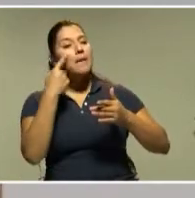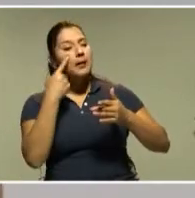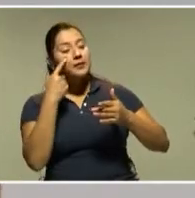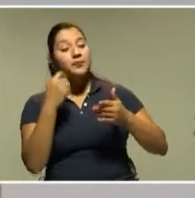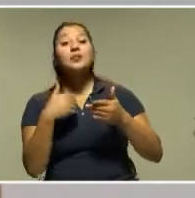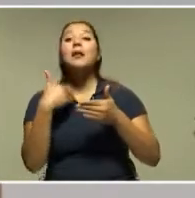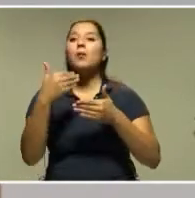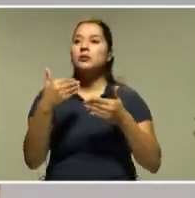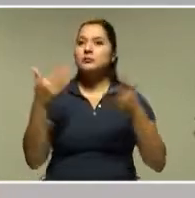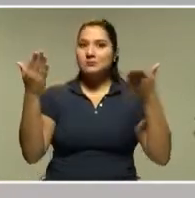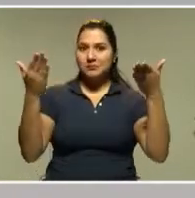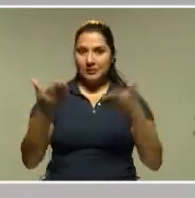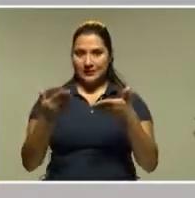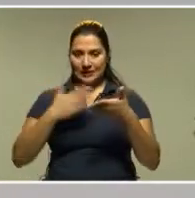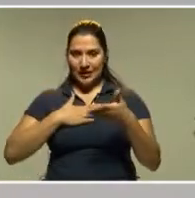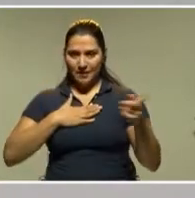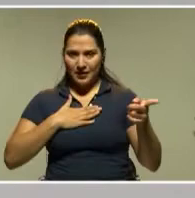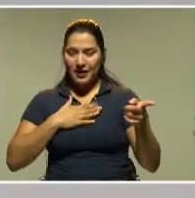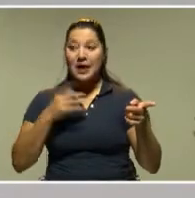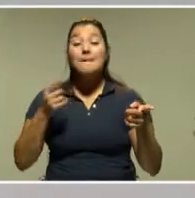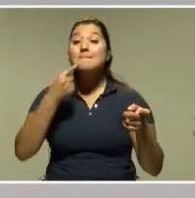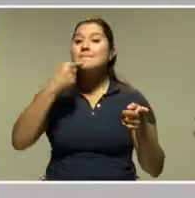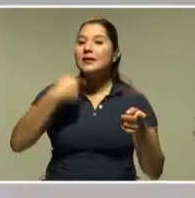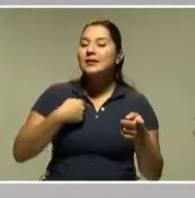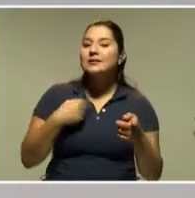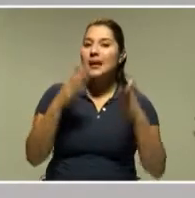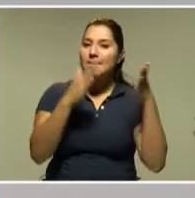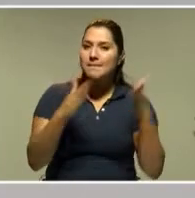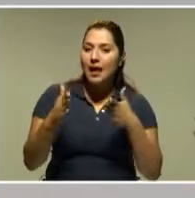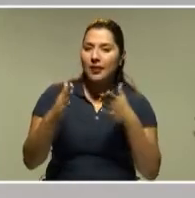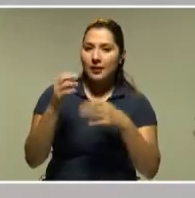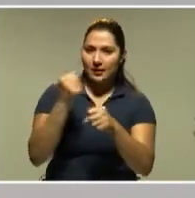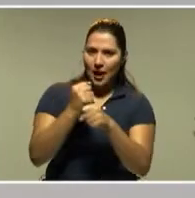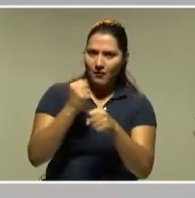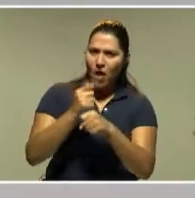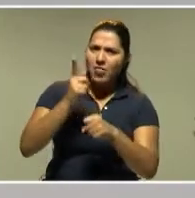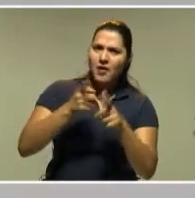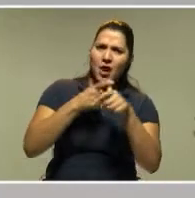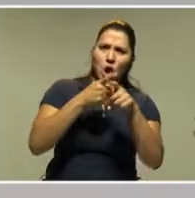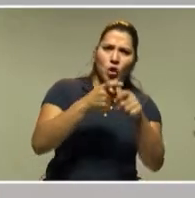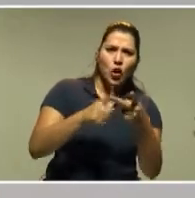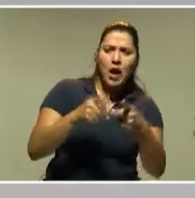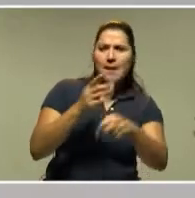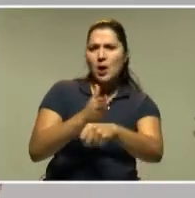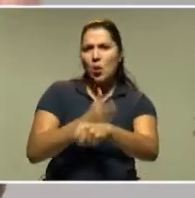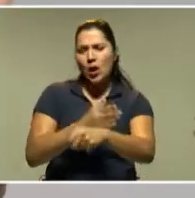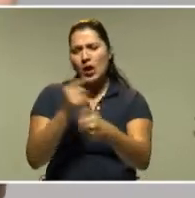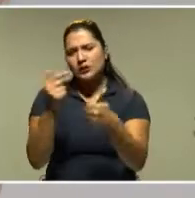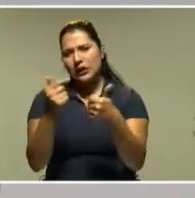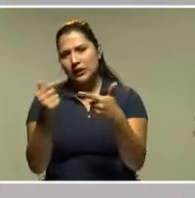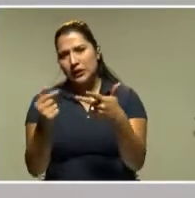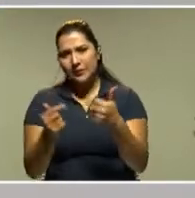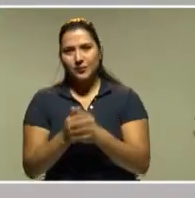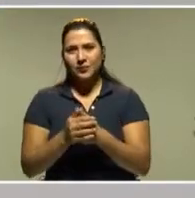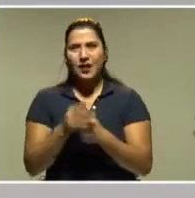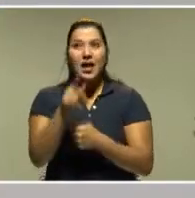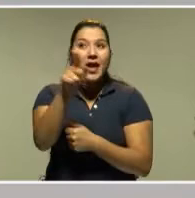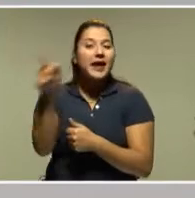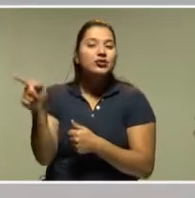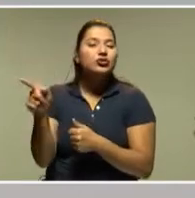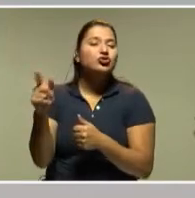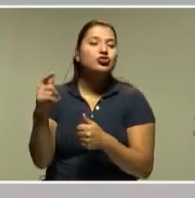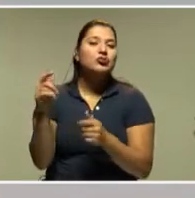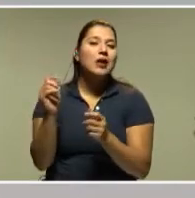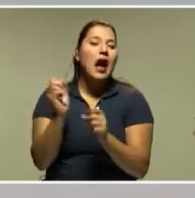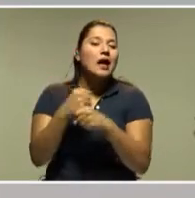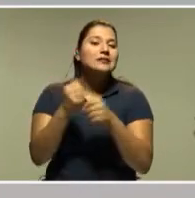donde dicen el plan de trabajo. Yoka tiene que correr aquí, tiene que fortalecer esto y eso. Ellos son de la magia. Yo